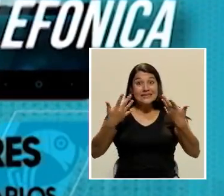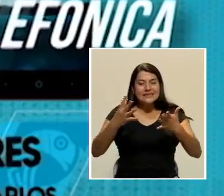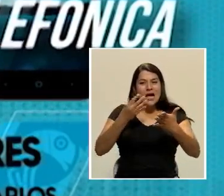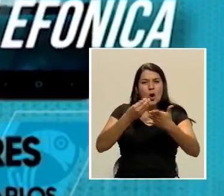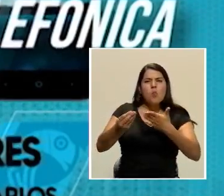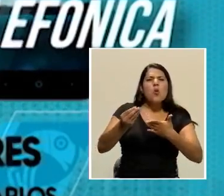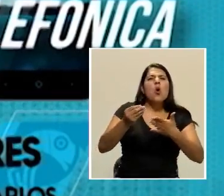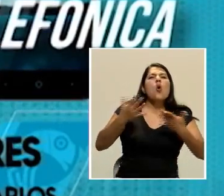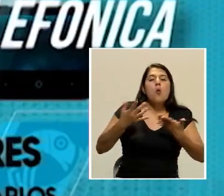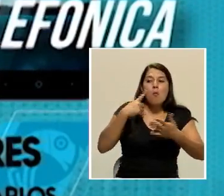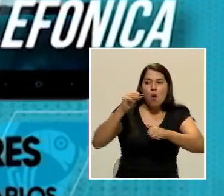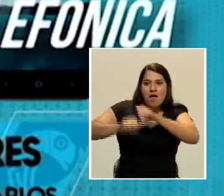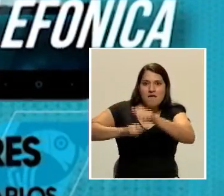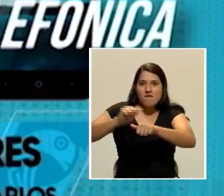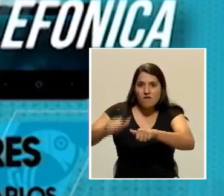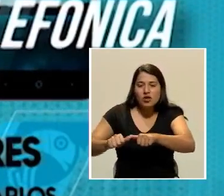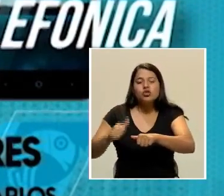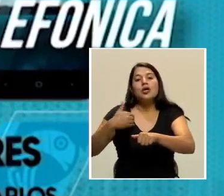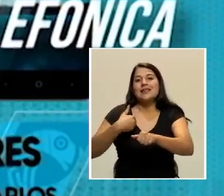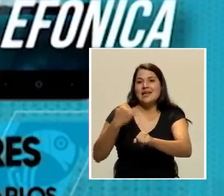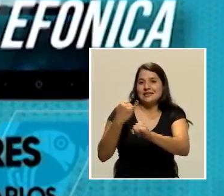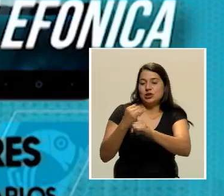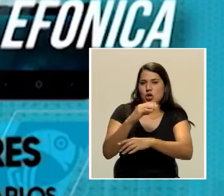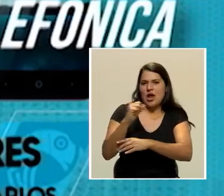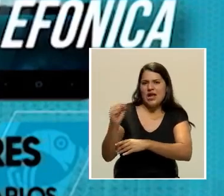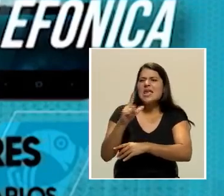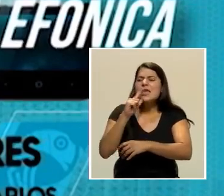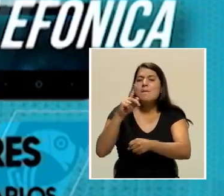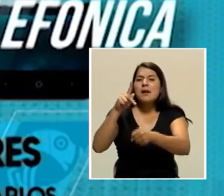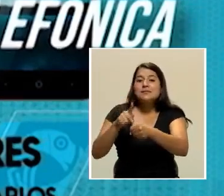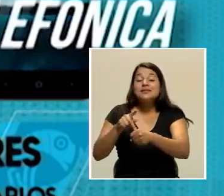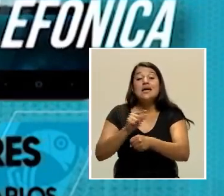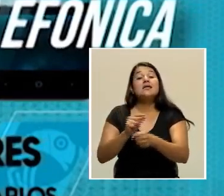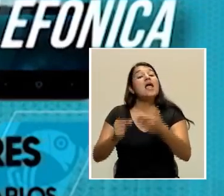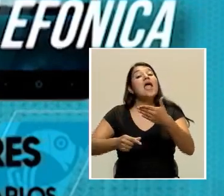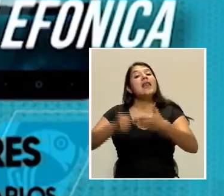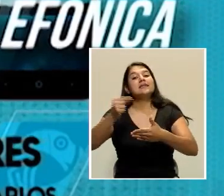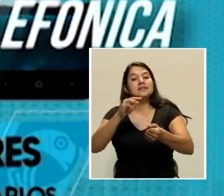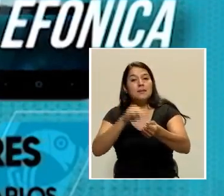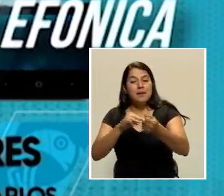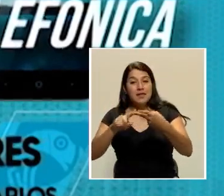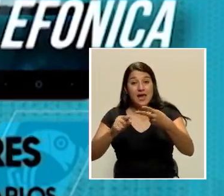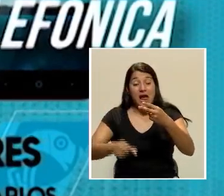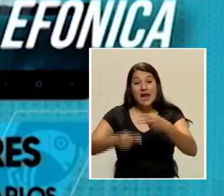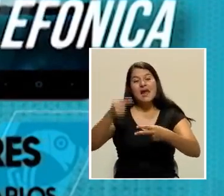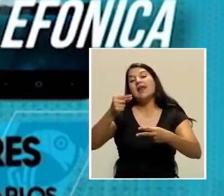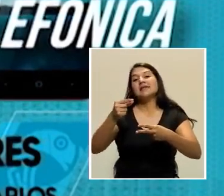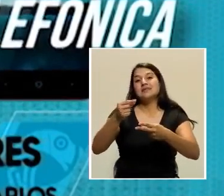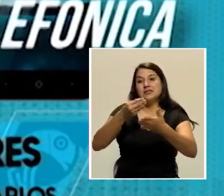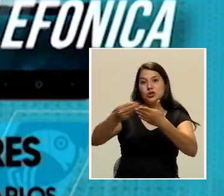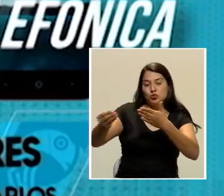es de $196.000, es decir, unos 113 millones de colones.